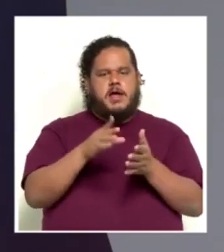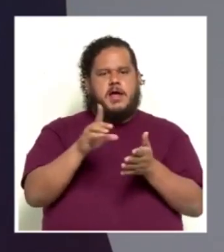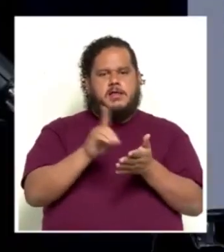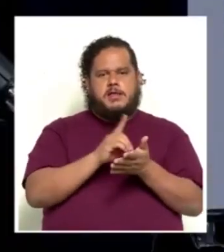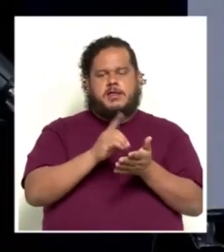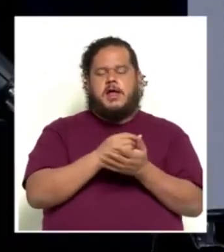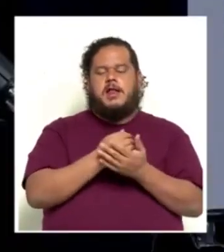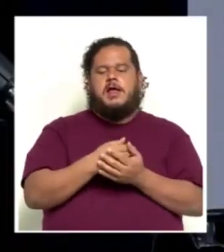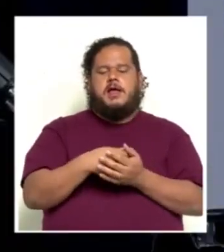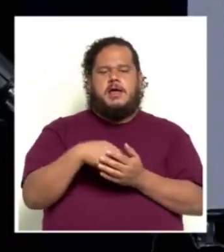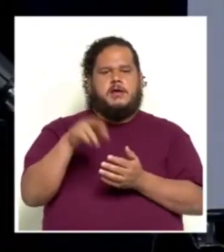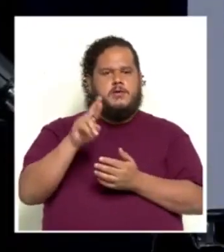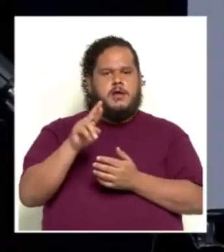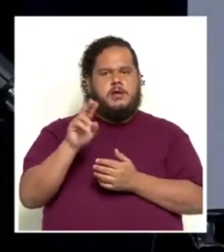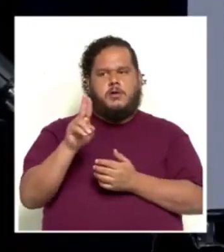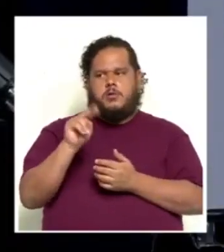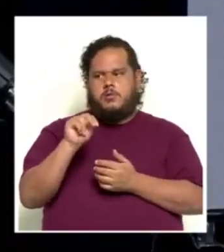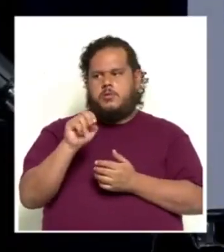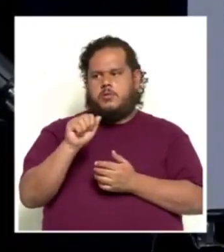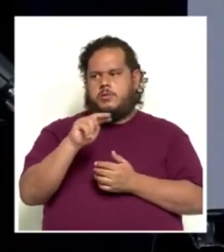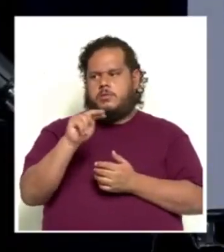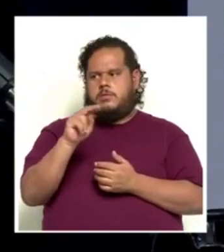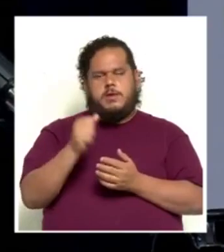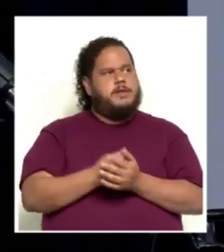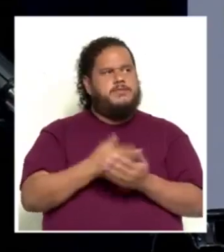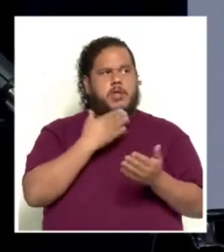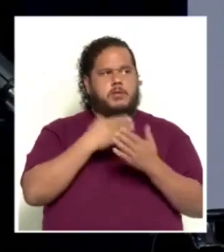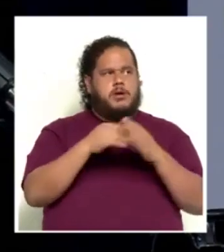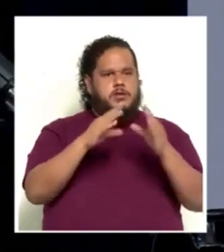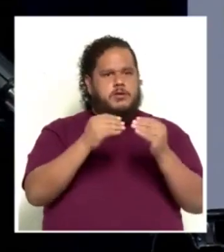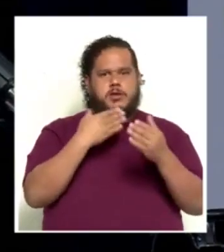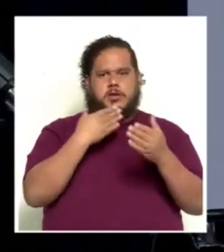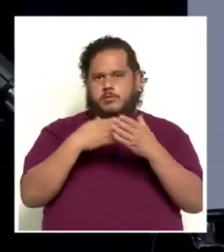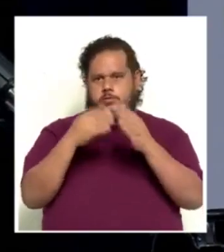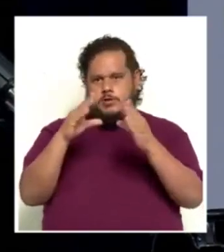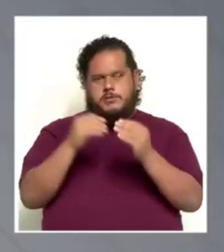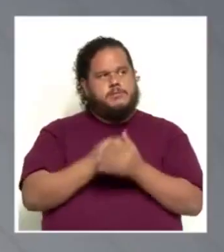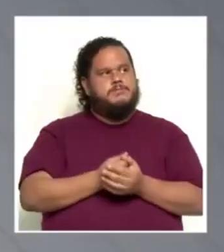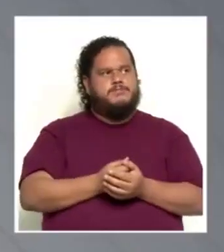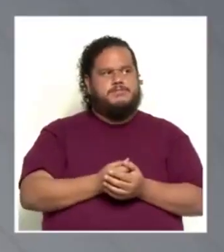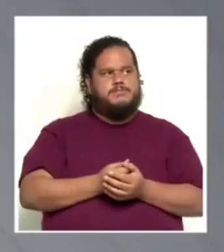Rogelio Umaña. Buenas noches, Rogelio. Buenas noches, Saúl. Buenas noches. Buenas noches.